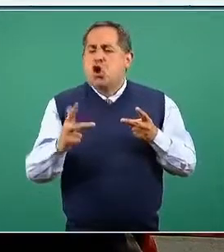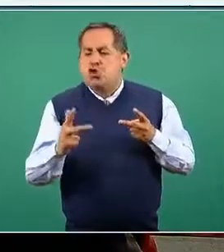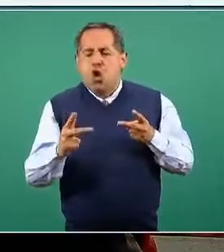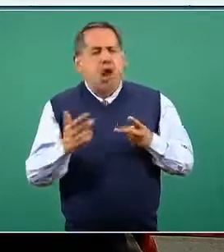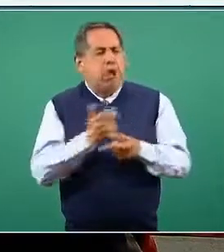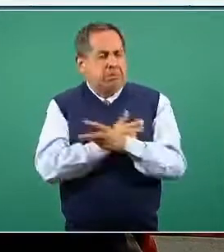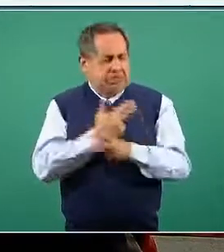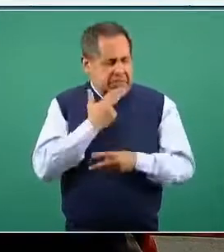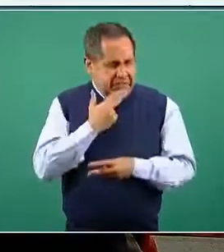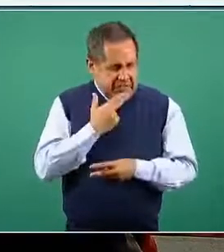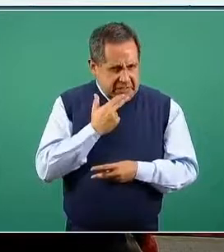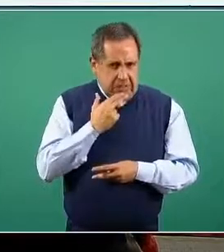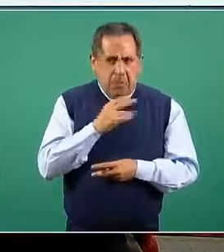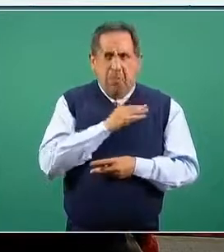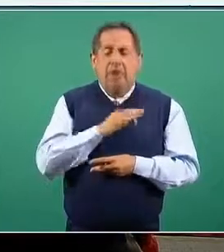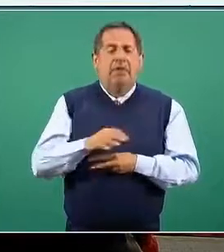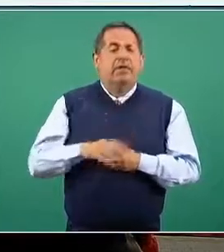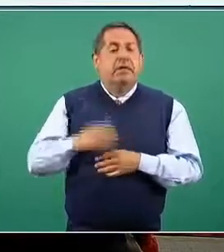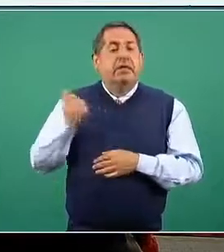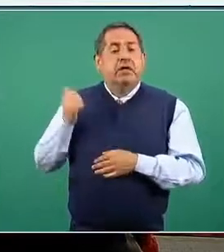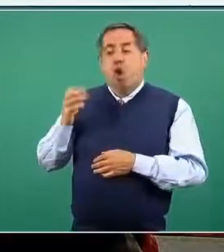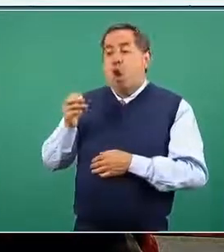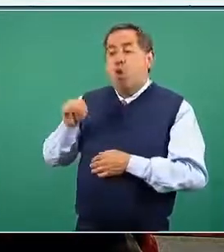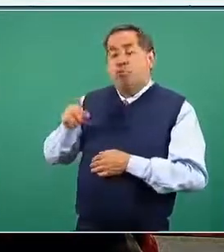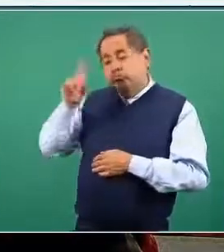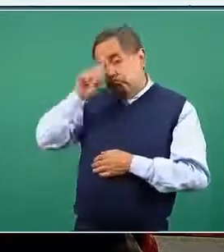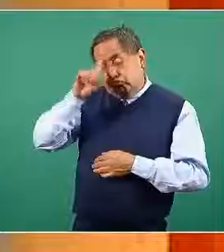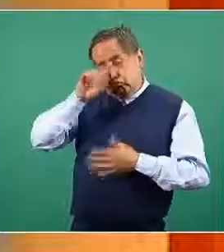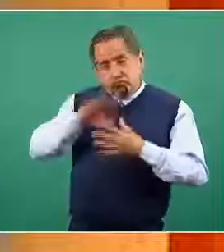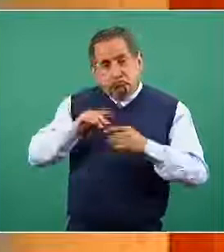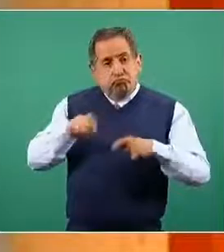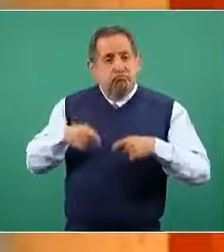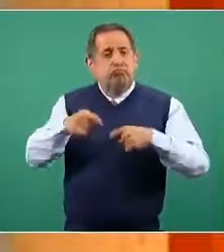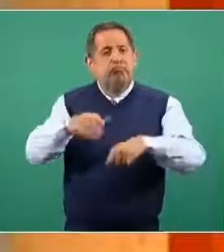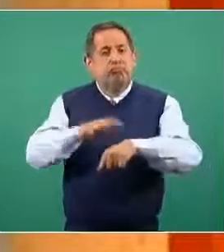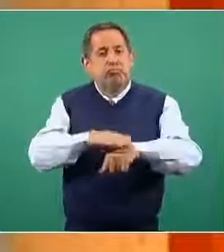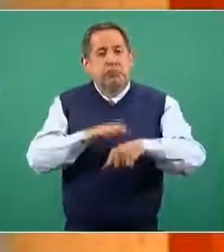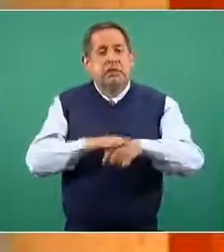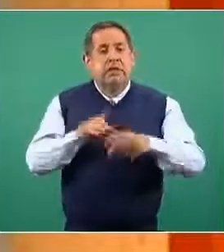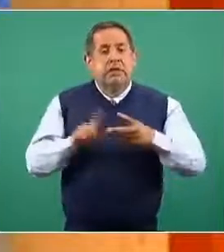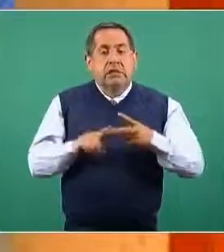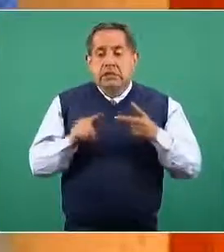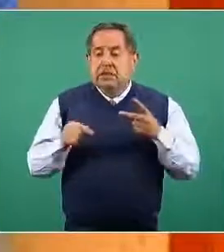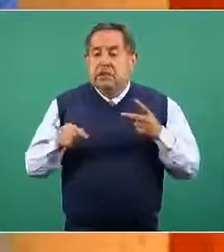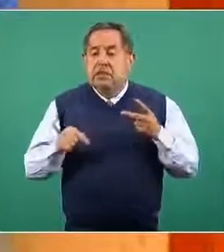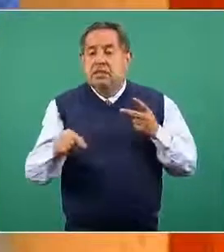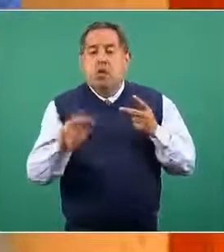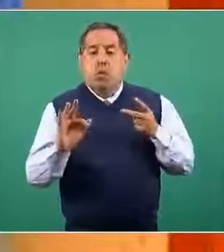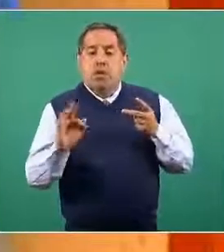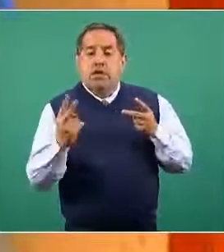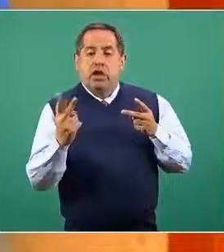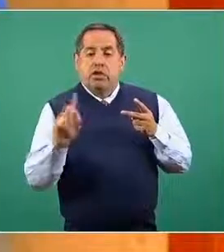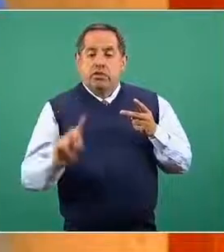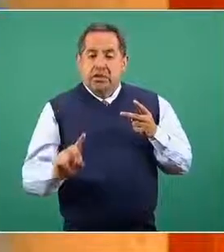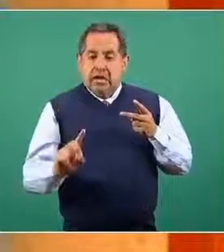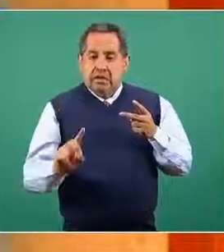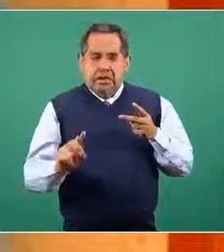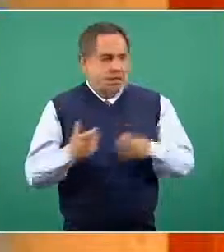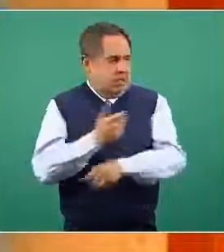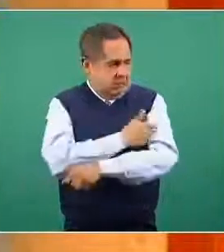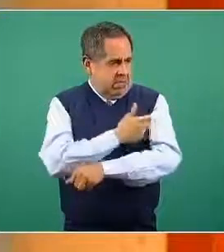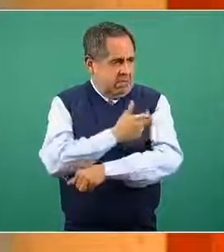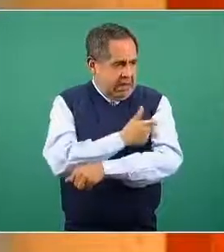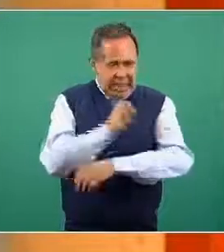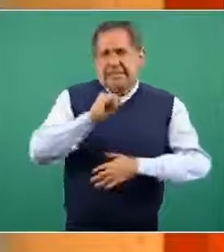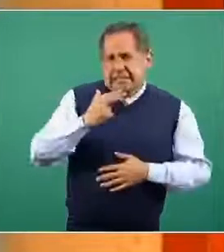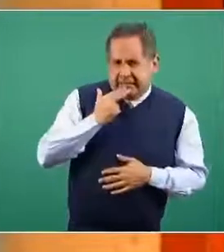y recientemente, su recomendación más reciente, es que podría ponerse incluso hasta 42 días después, sin que afecte en